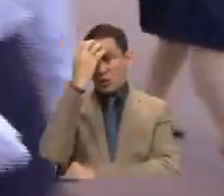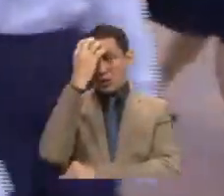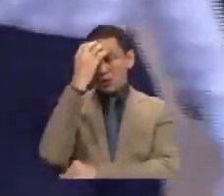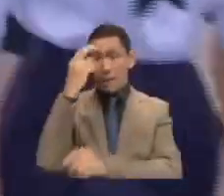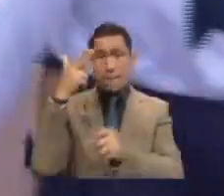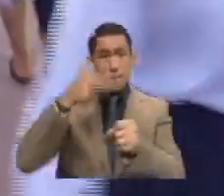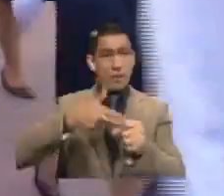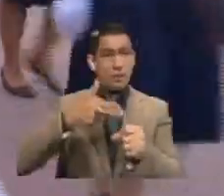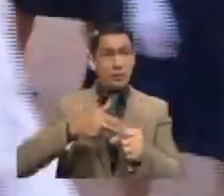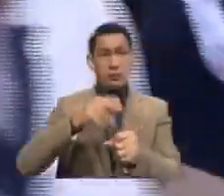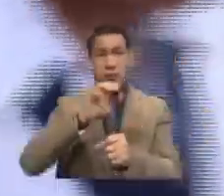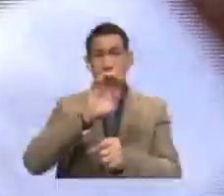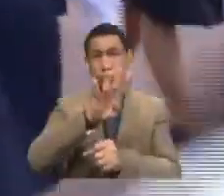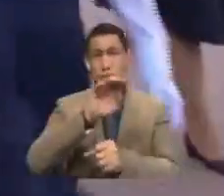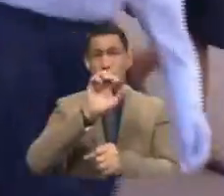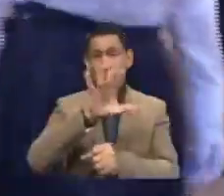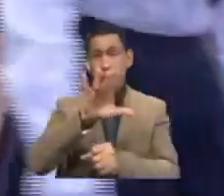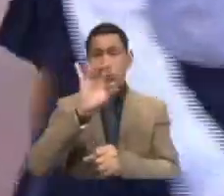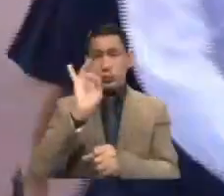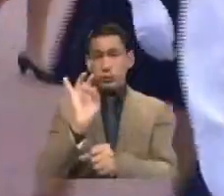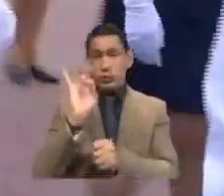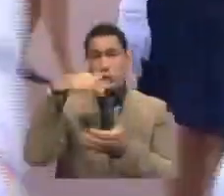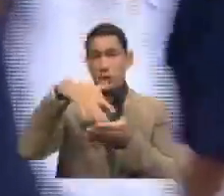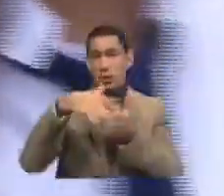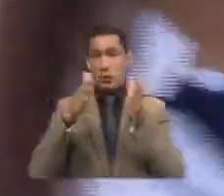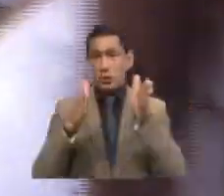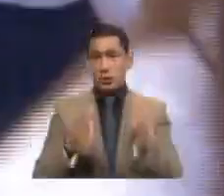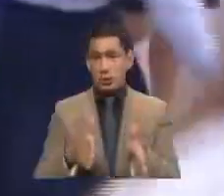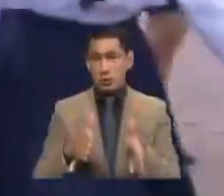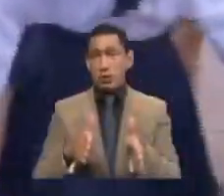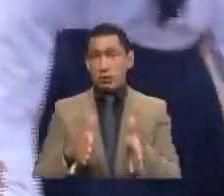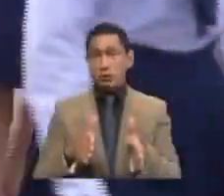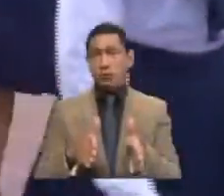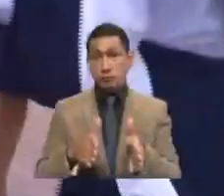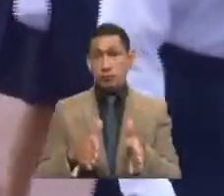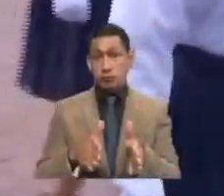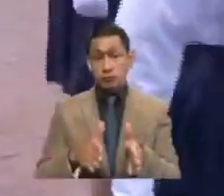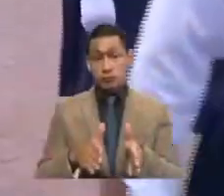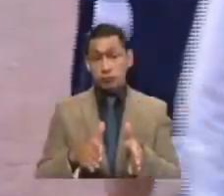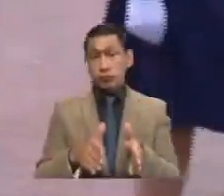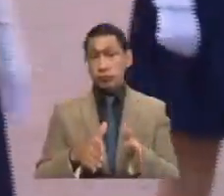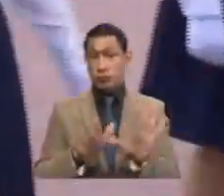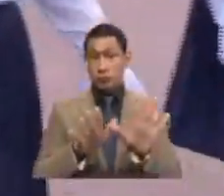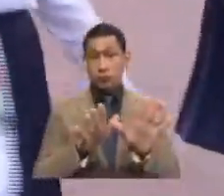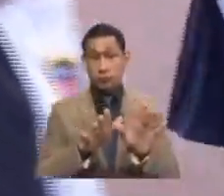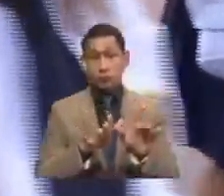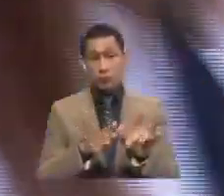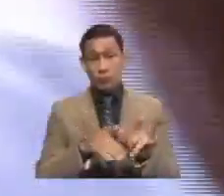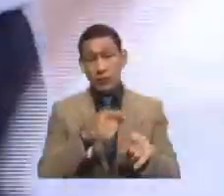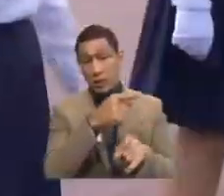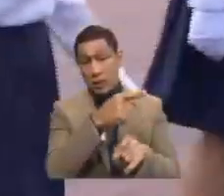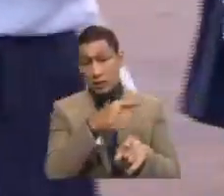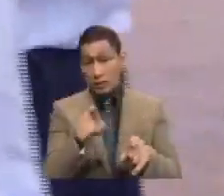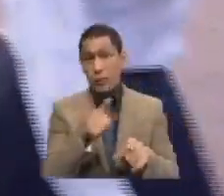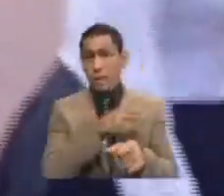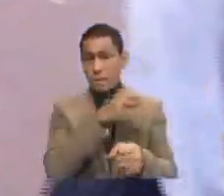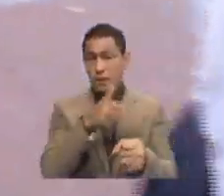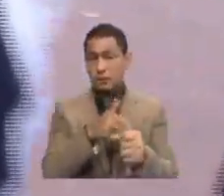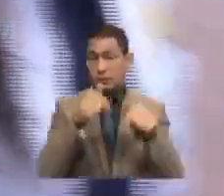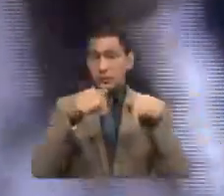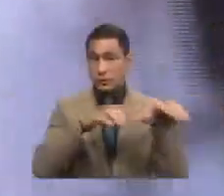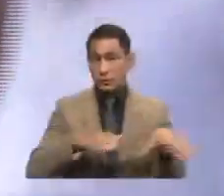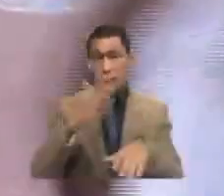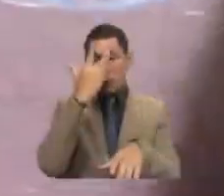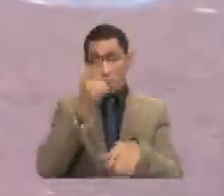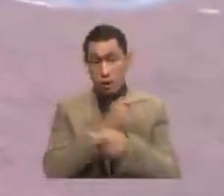justamente 458 alumnos los que recibirán esta distinción por sus méritos académicos, y a nivel